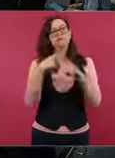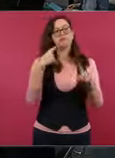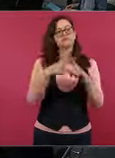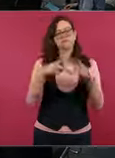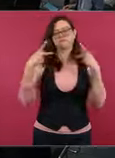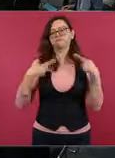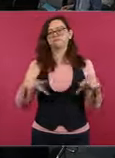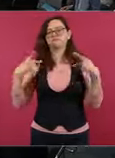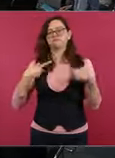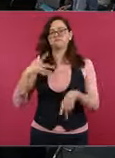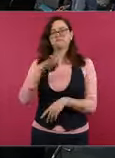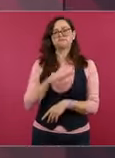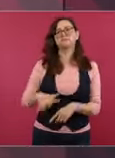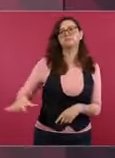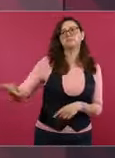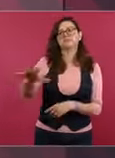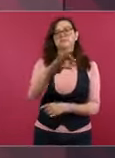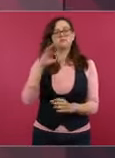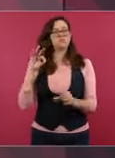espionajes